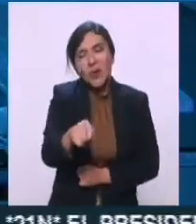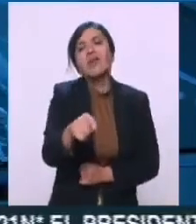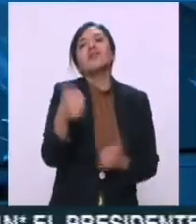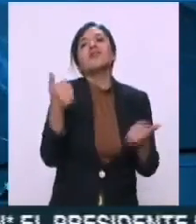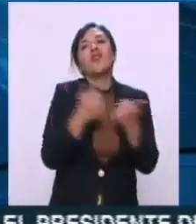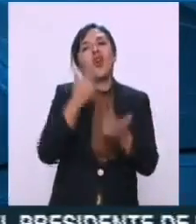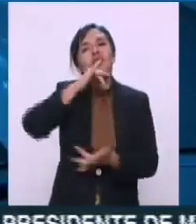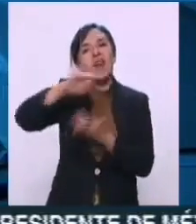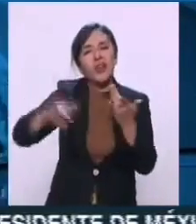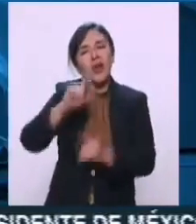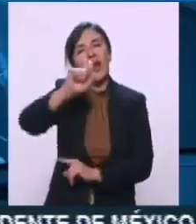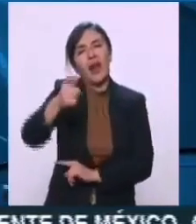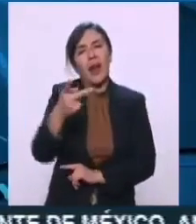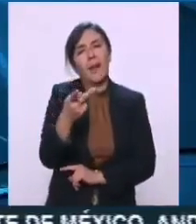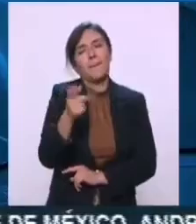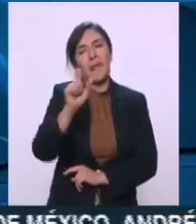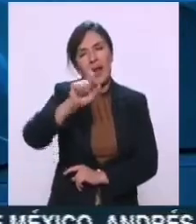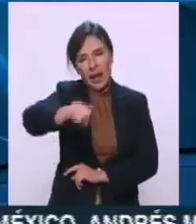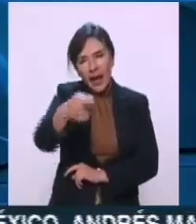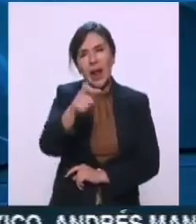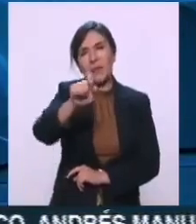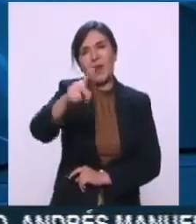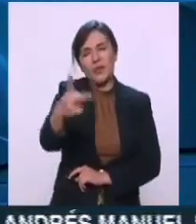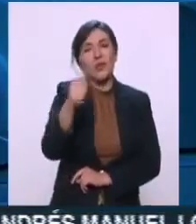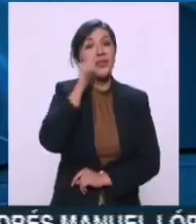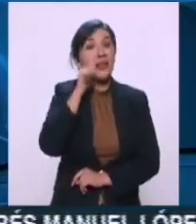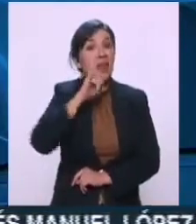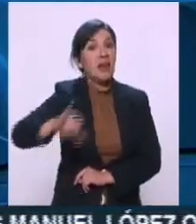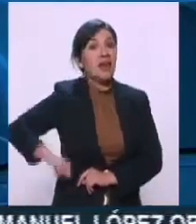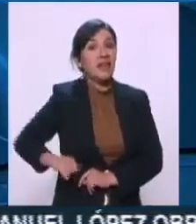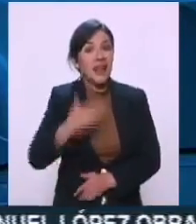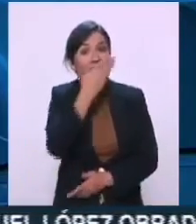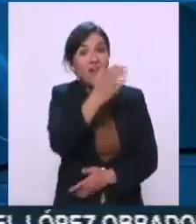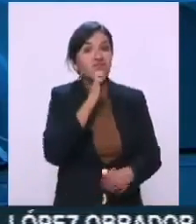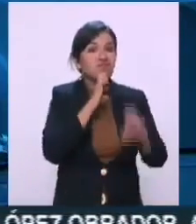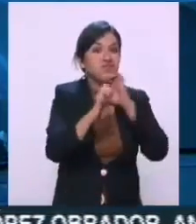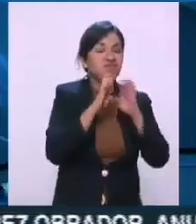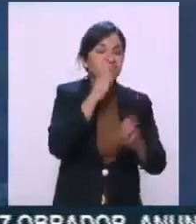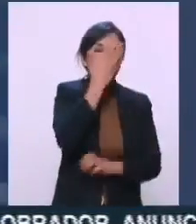a través de Canal 21. Muchas gracias, siempre muy interesante la intervención de Víctor Ronquillo.